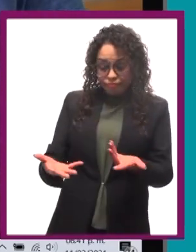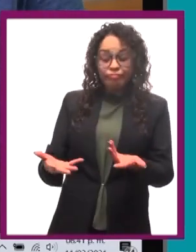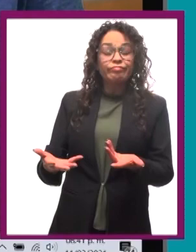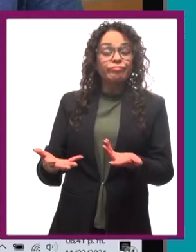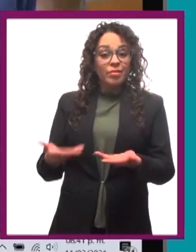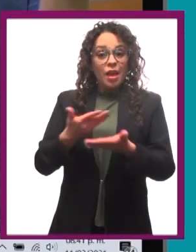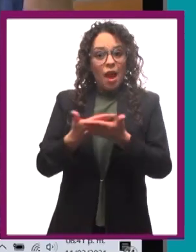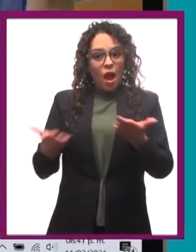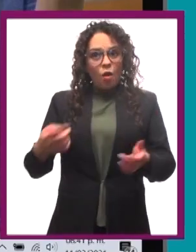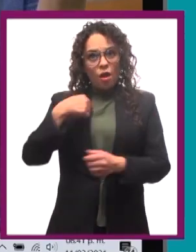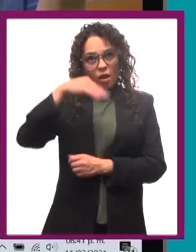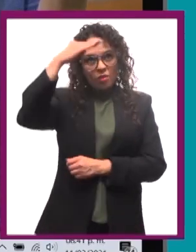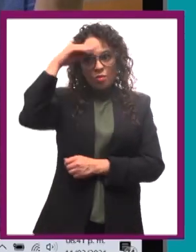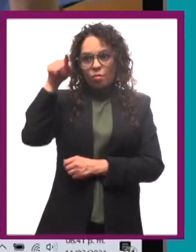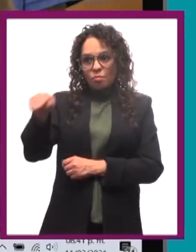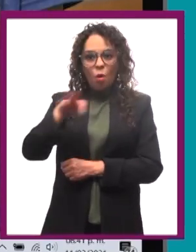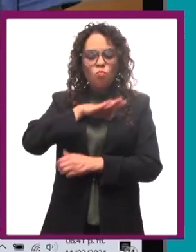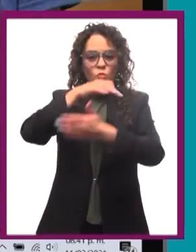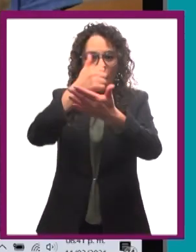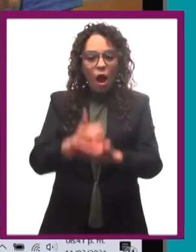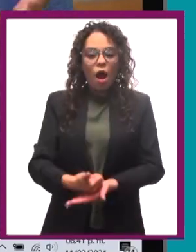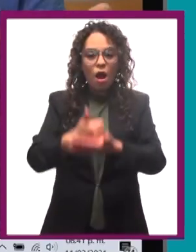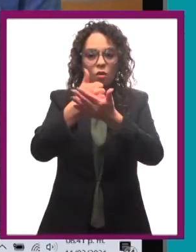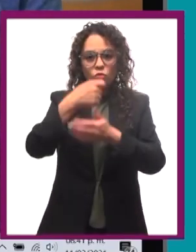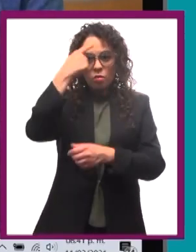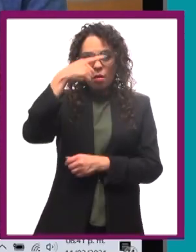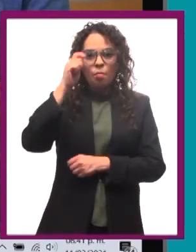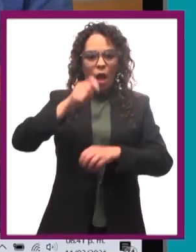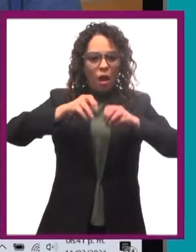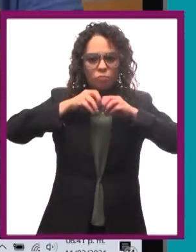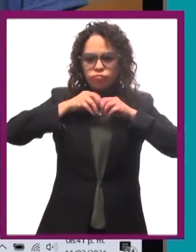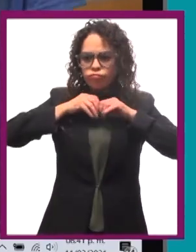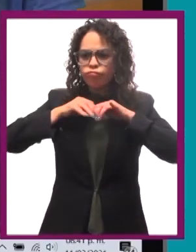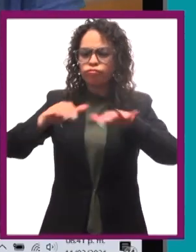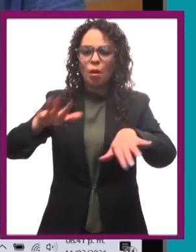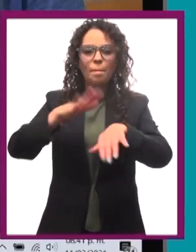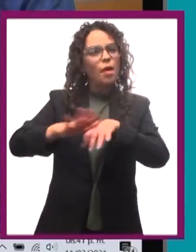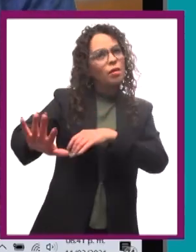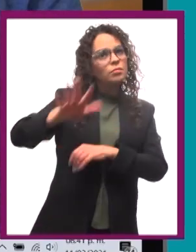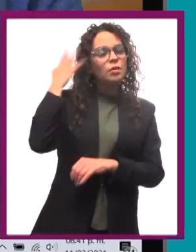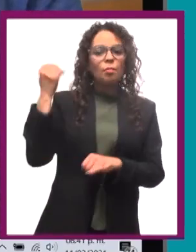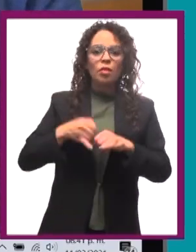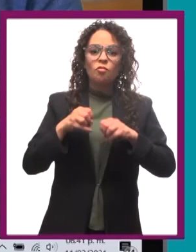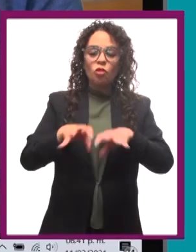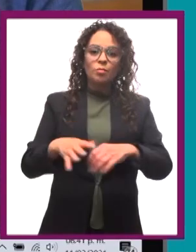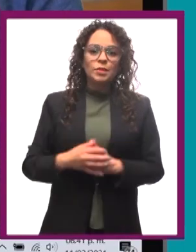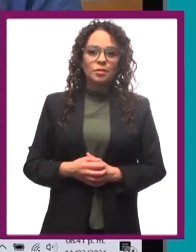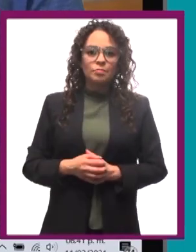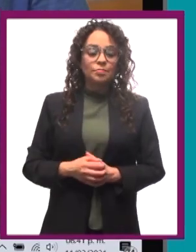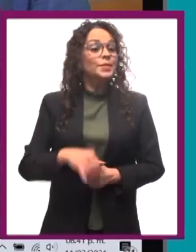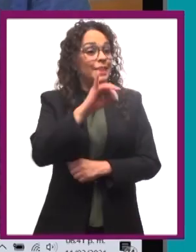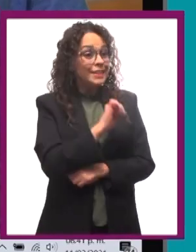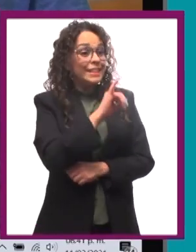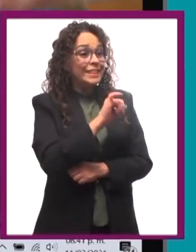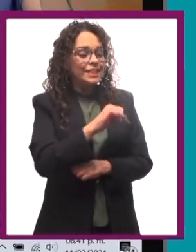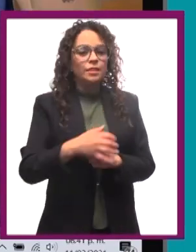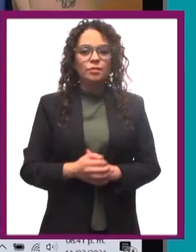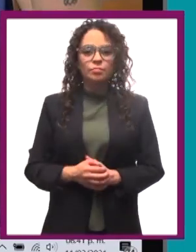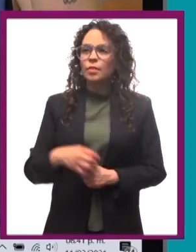profundidad, ahorita hasta pienso que es un vehículo que nos puede ayudar a divulgar las cosas. Sí, sí,